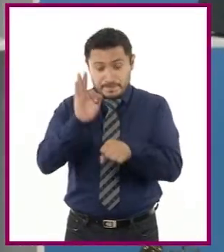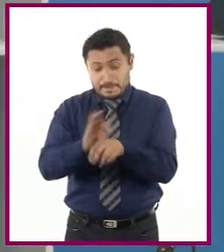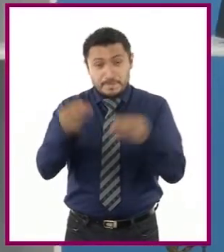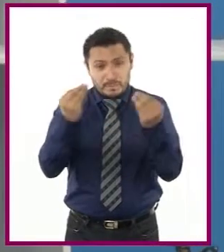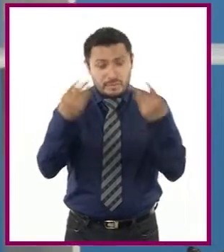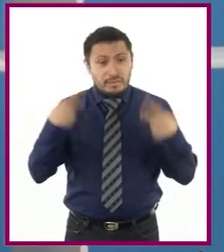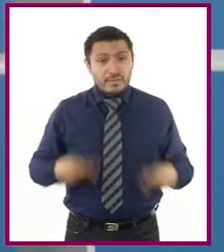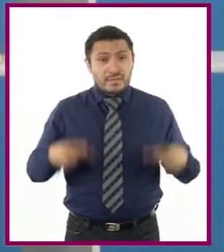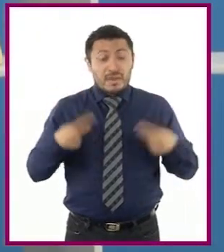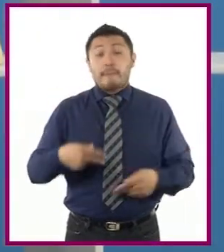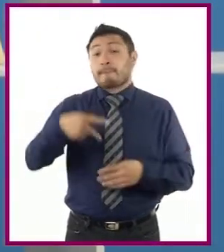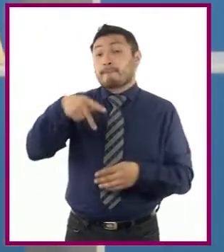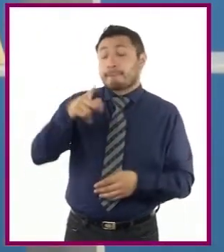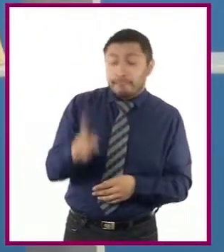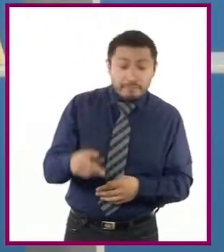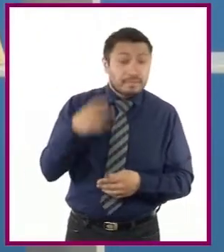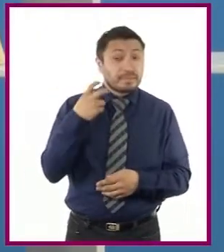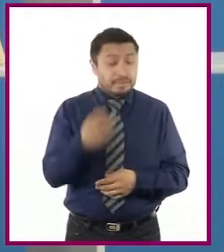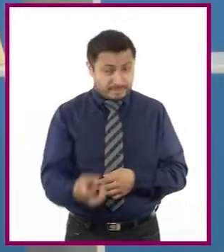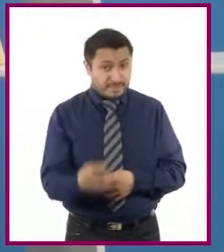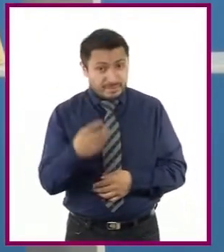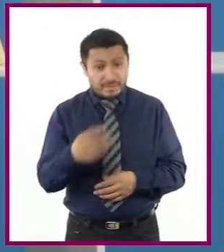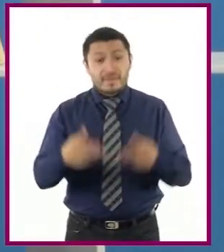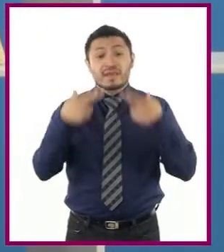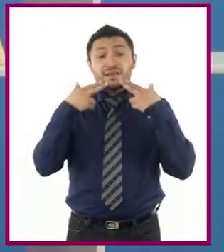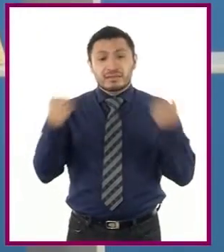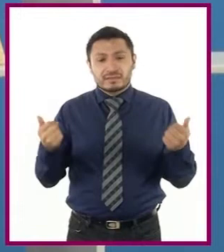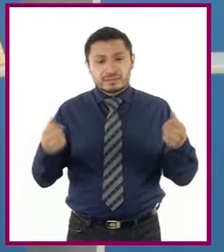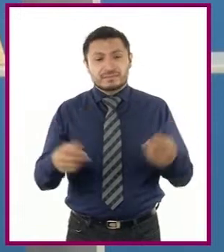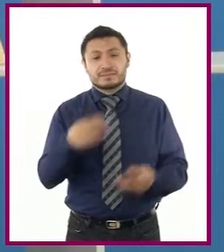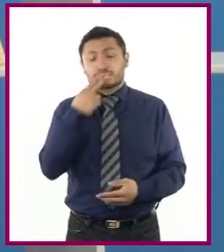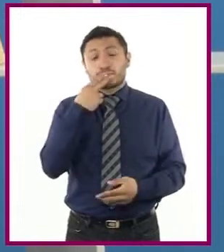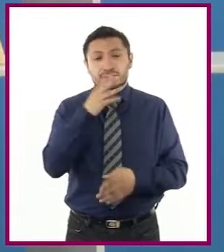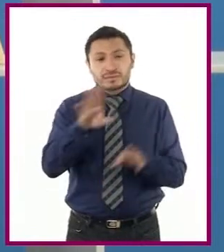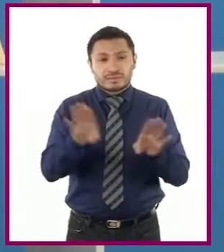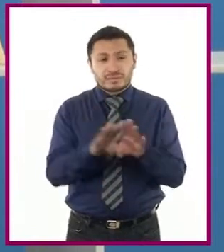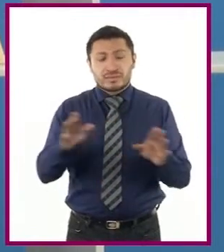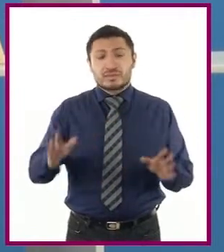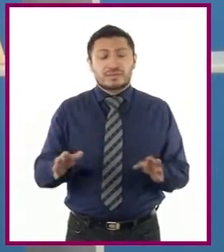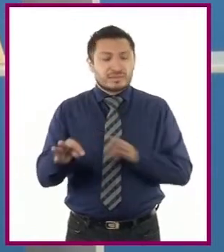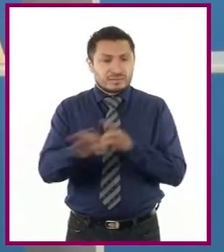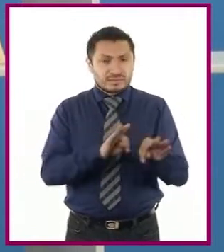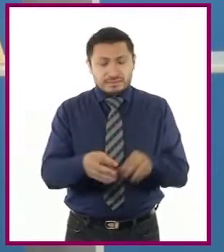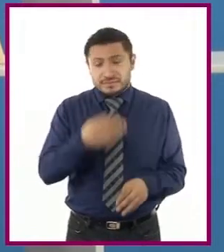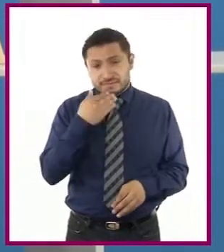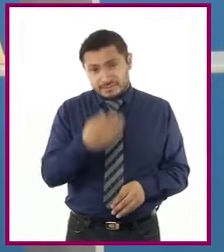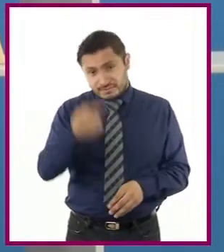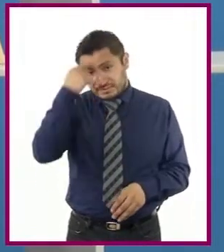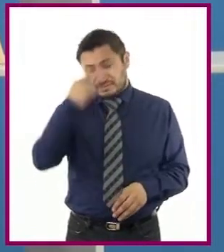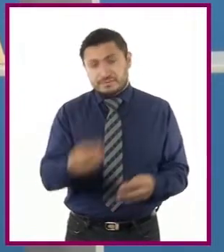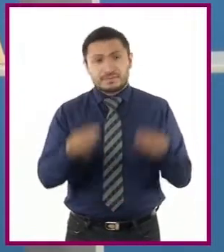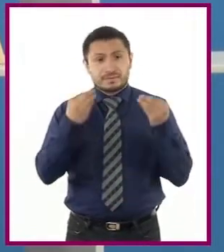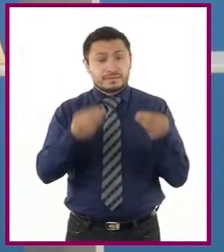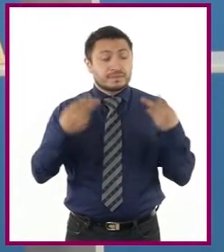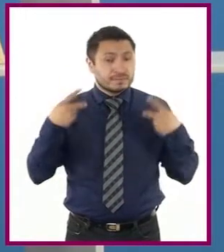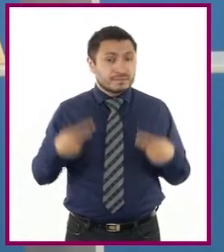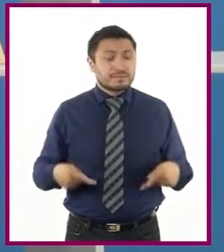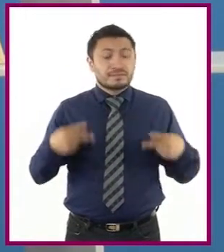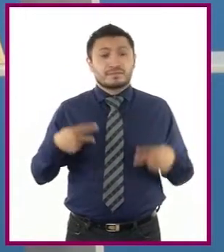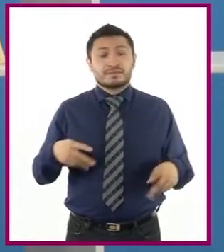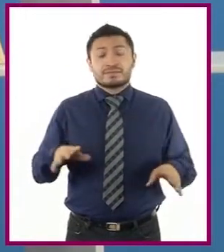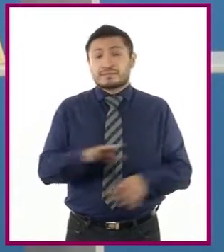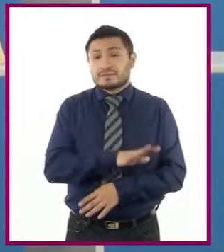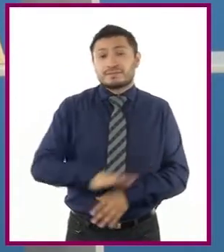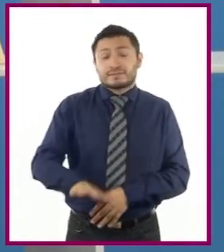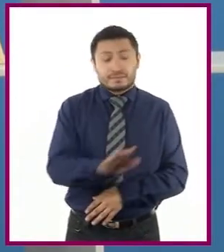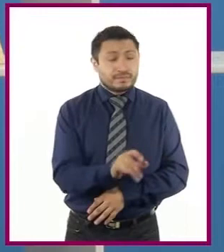personas. Pero, a pesar de que las haciendas sirvieron como una fuente de trabajo y subsistencia para buena parte de la población,